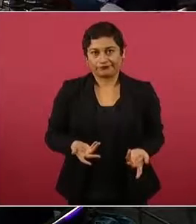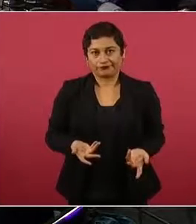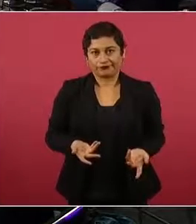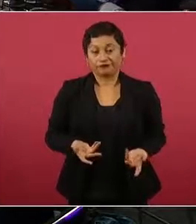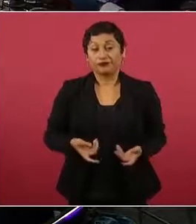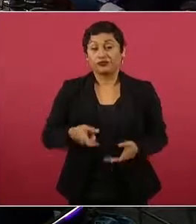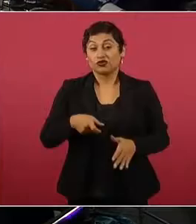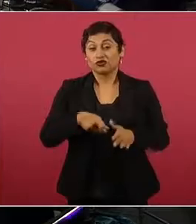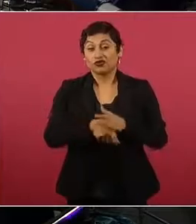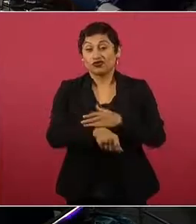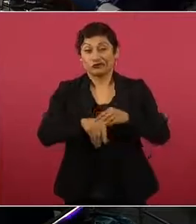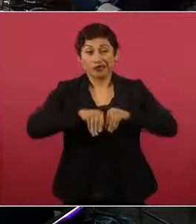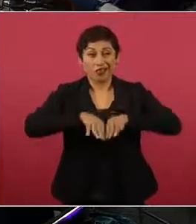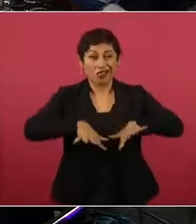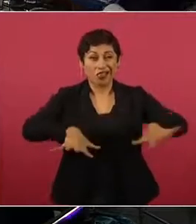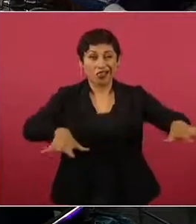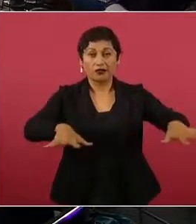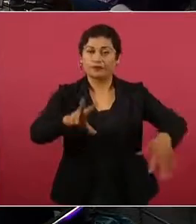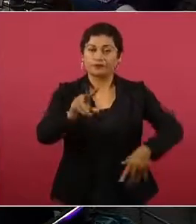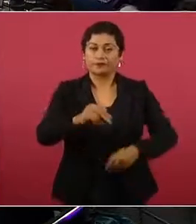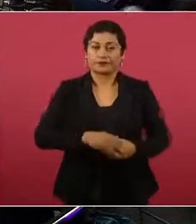pero esto es, miren,